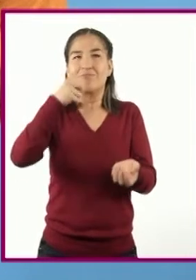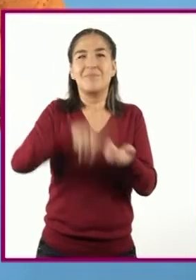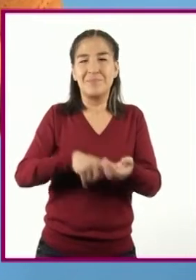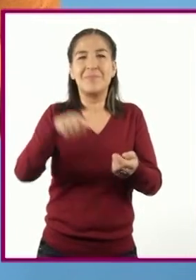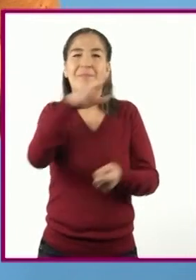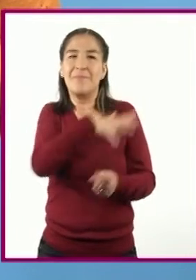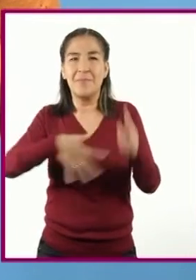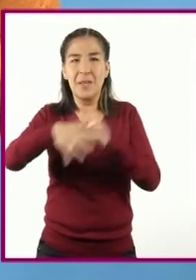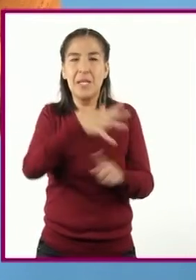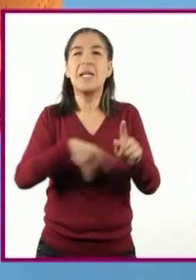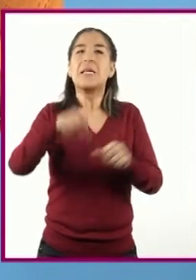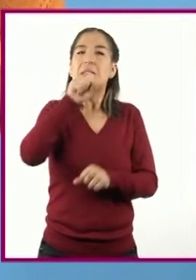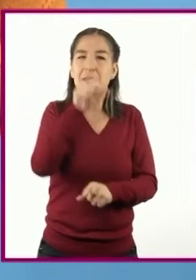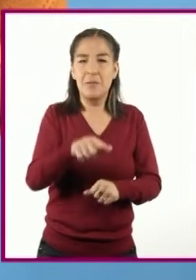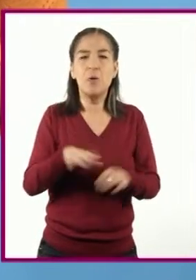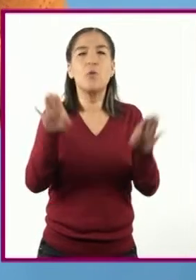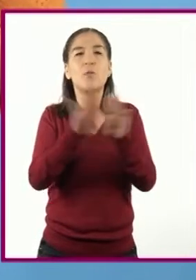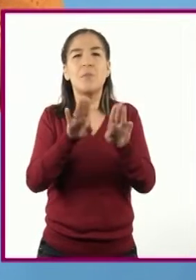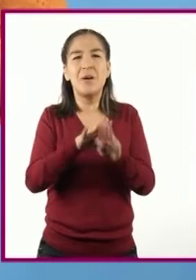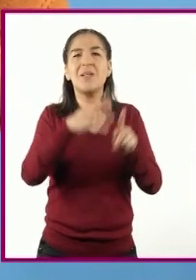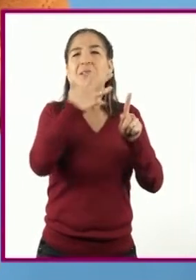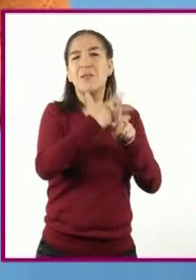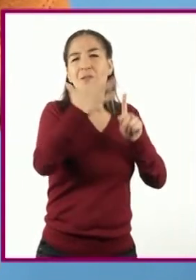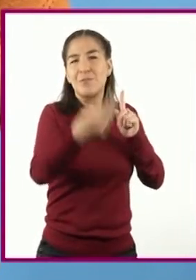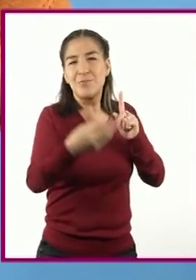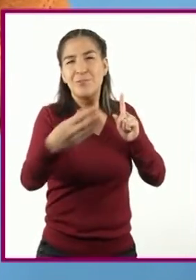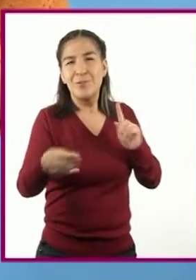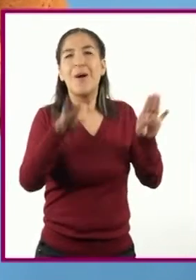localidad y que luego trascienden a